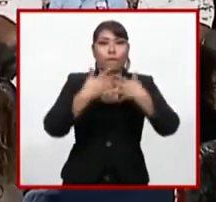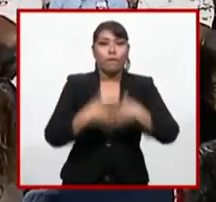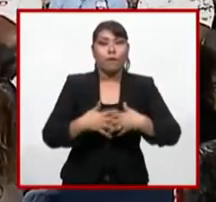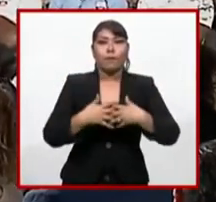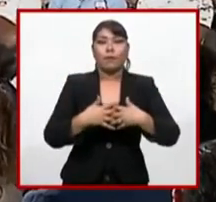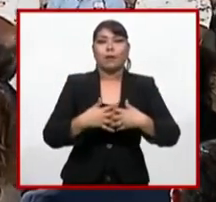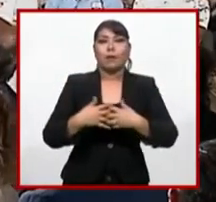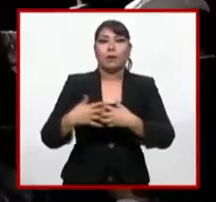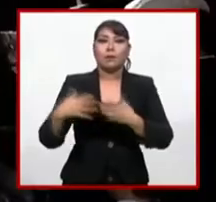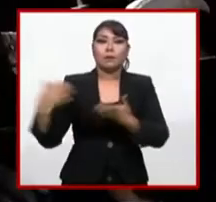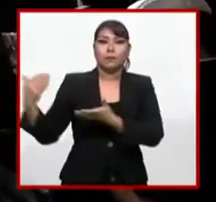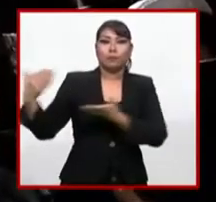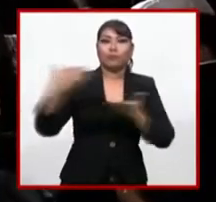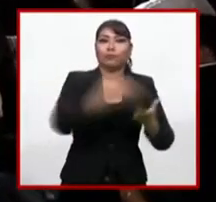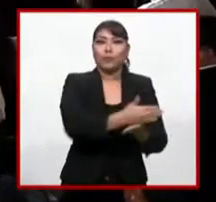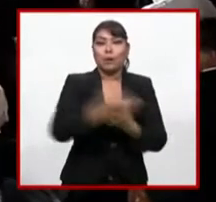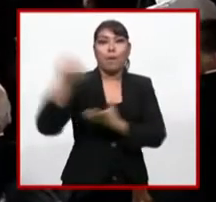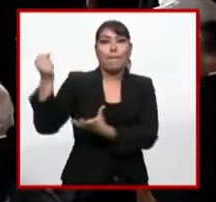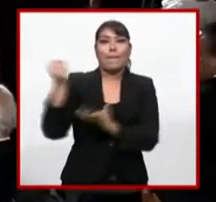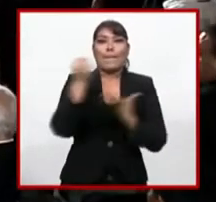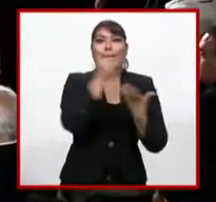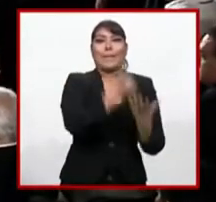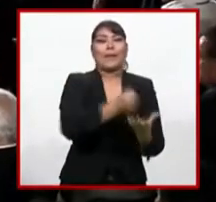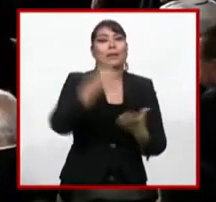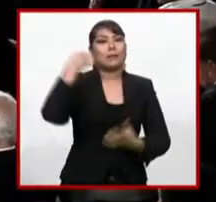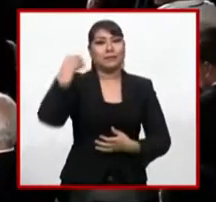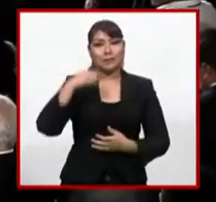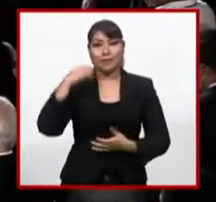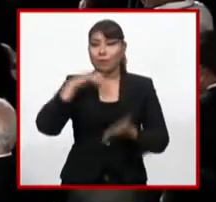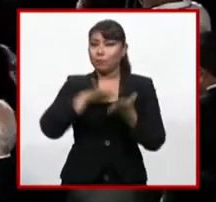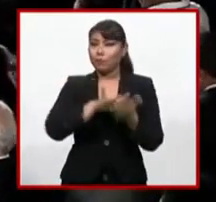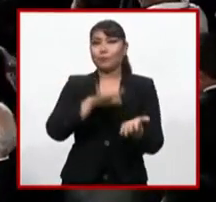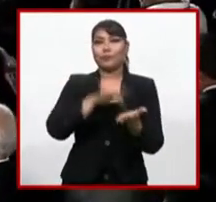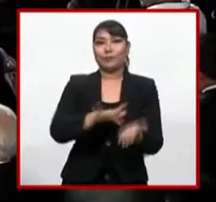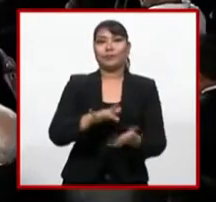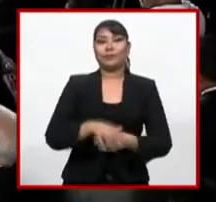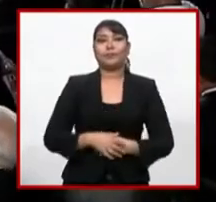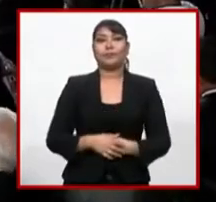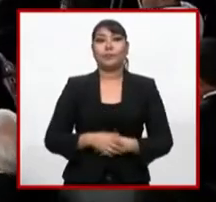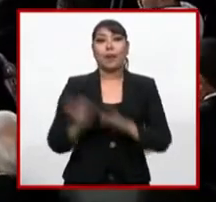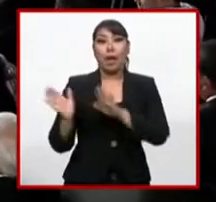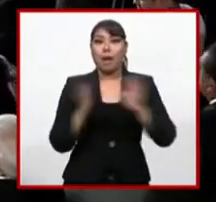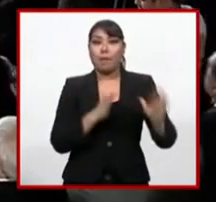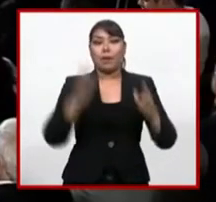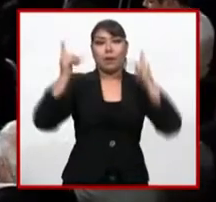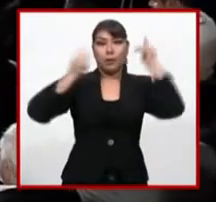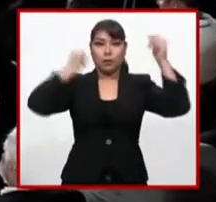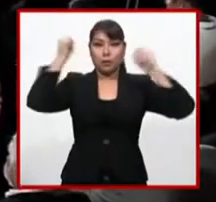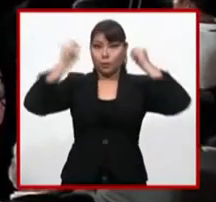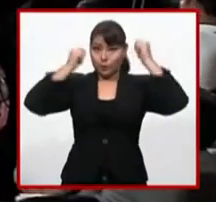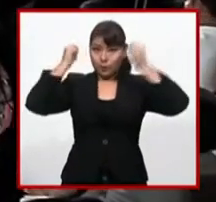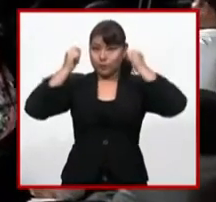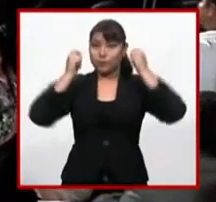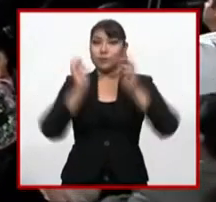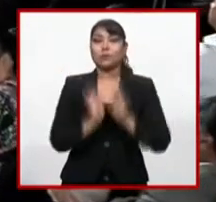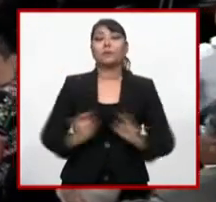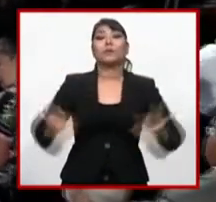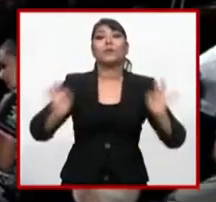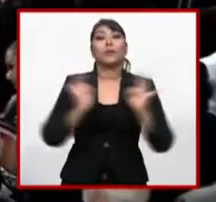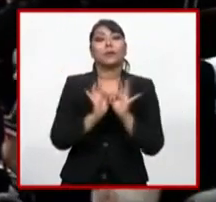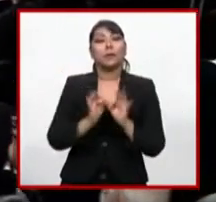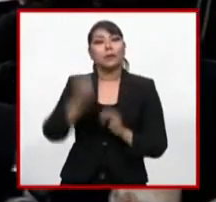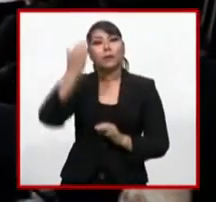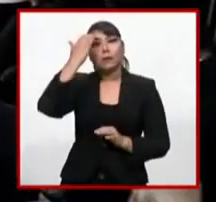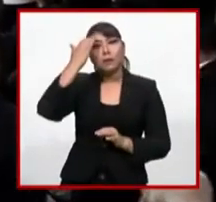quiere que así siga siendo. Pero no solo eso, en la rama turística es fundamental reconocer que